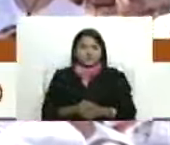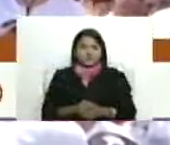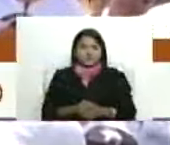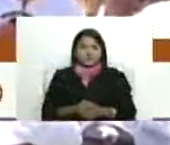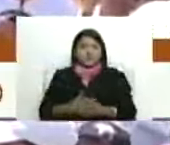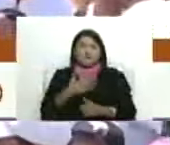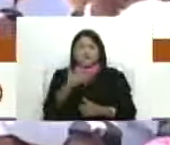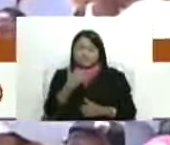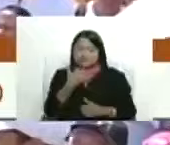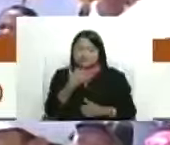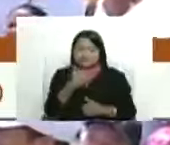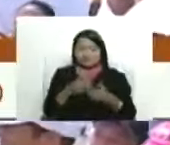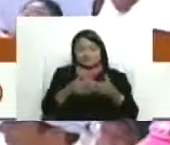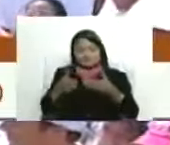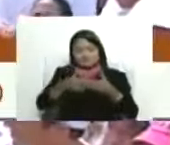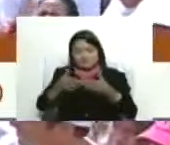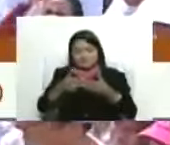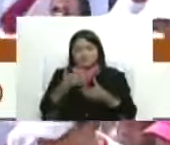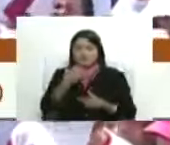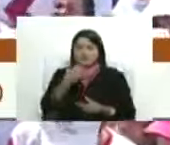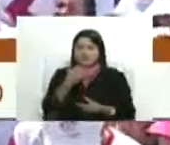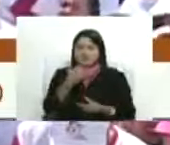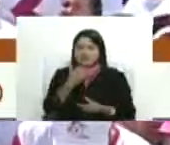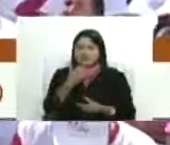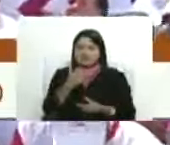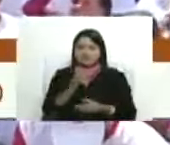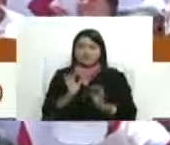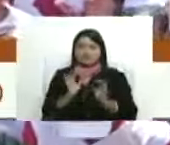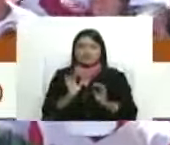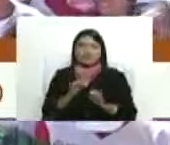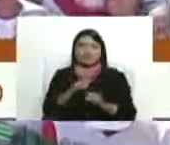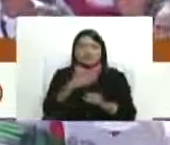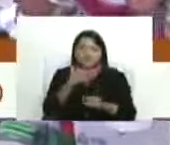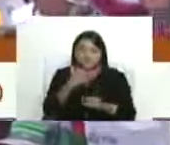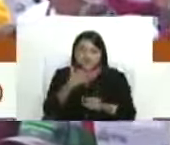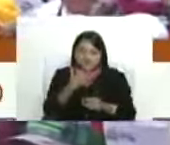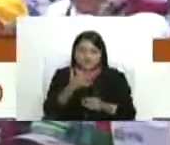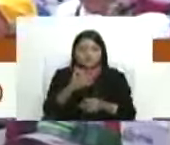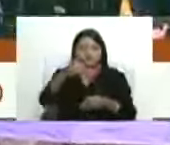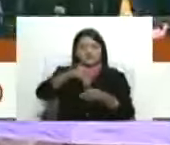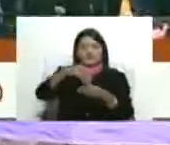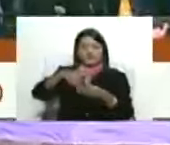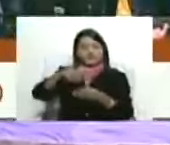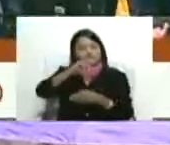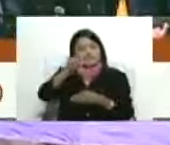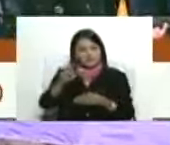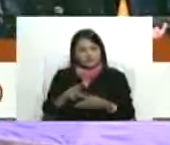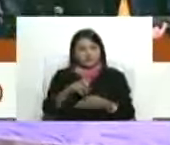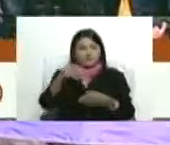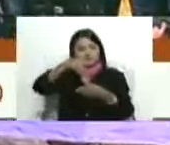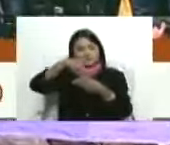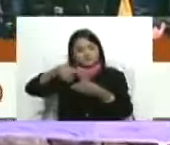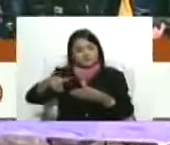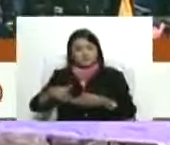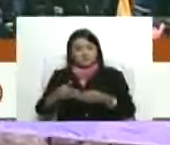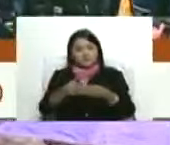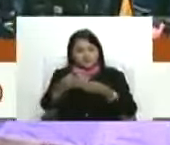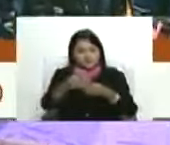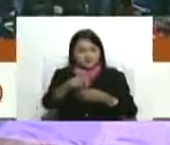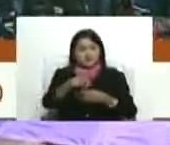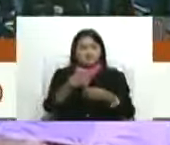curva si estuviéramos en el hipódromo estamos cerca de la recta final para